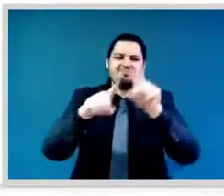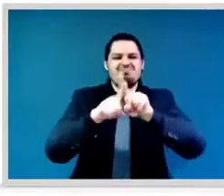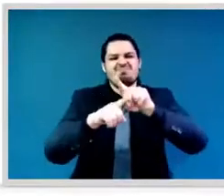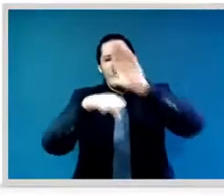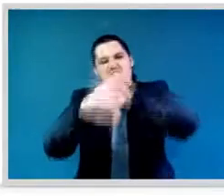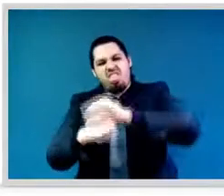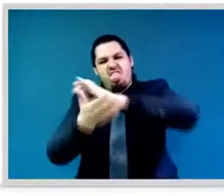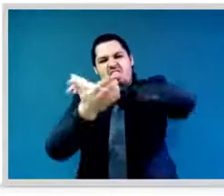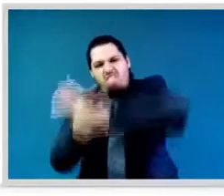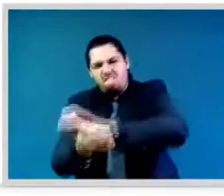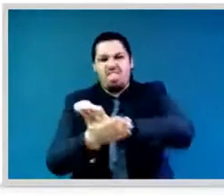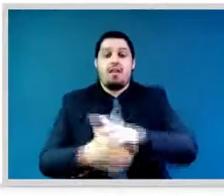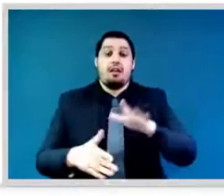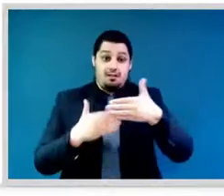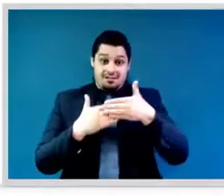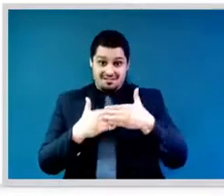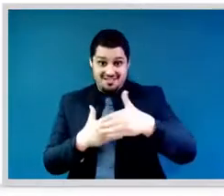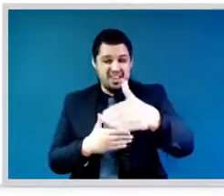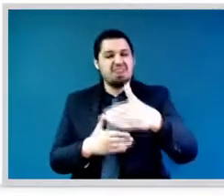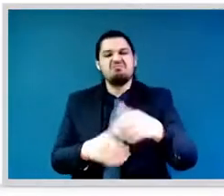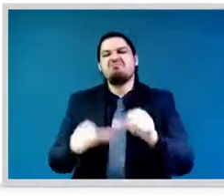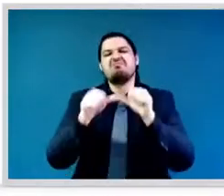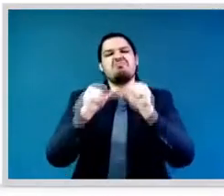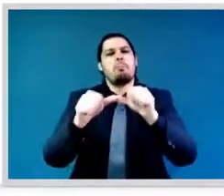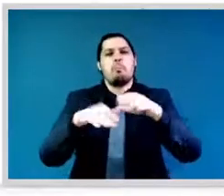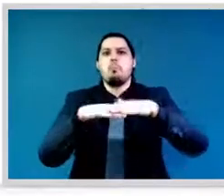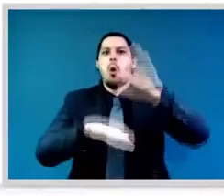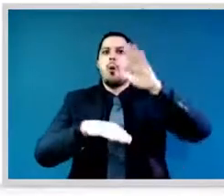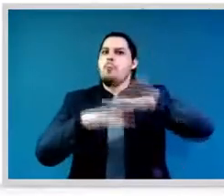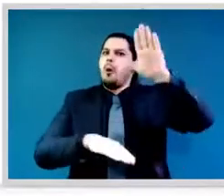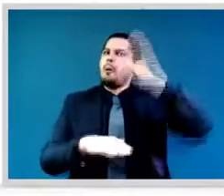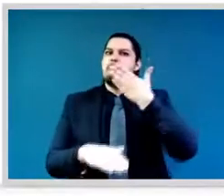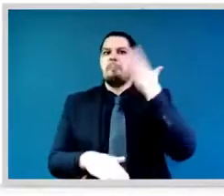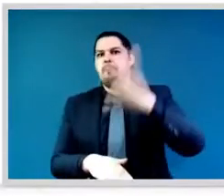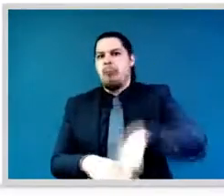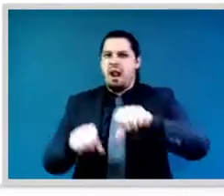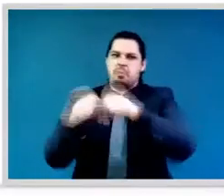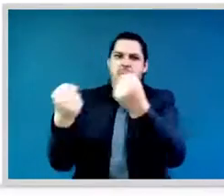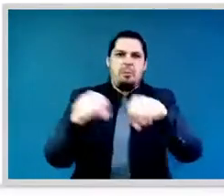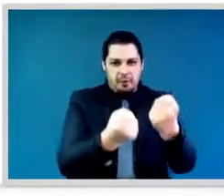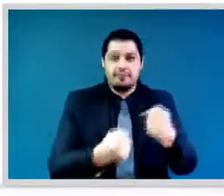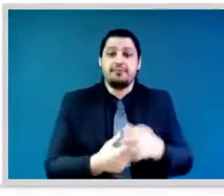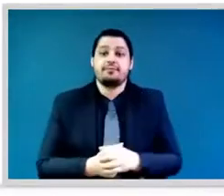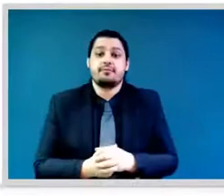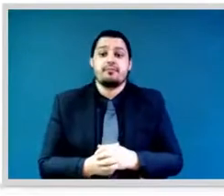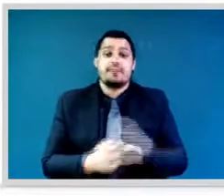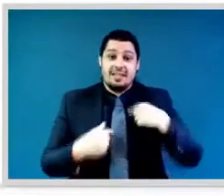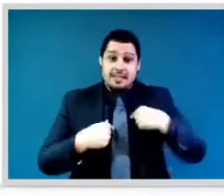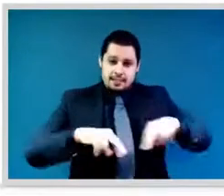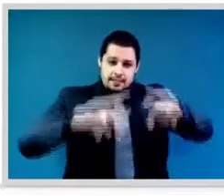Entonces, yo no me voy a detener en diagnósticos en ya sabemos